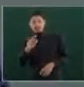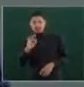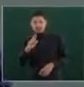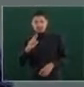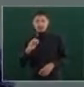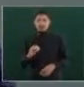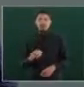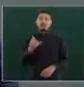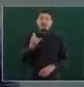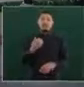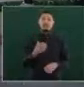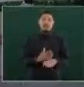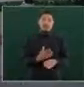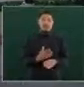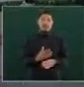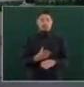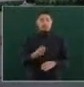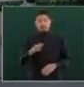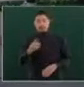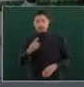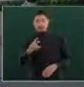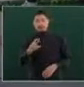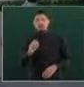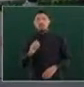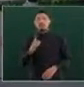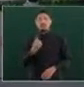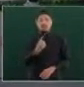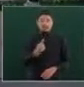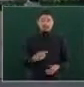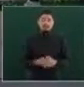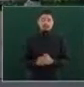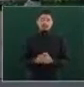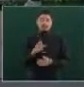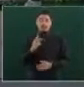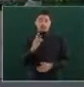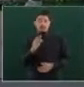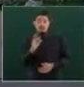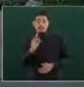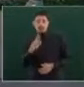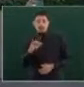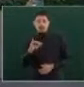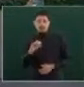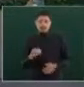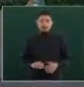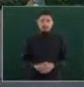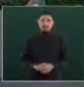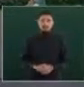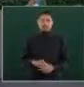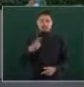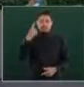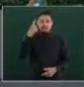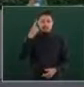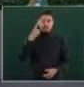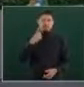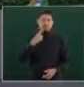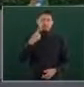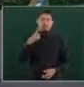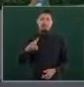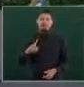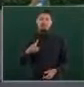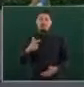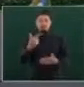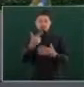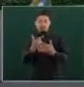problema porque si no empezamos por reconocerlo y por dar los datos reales y los números reales sin